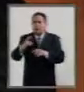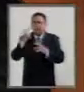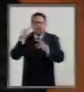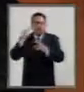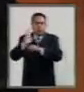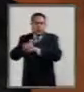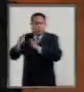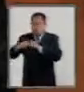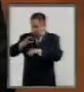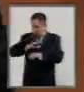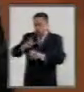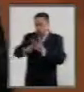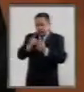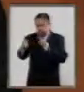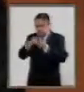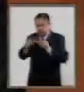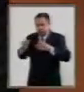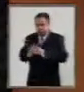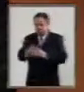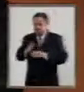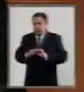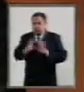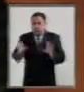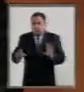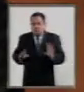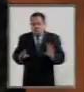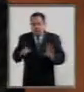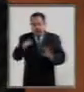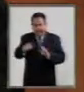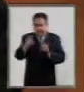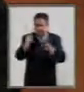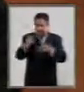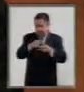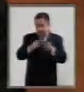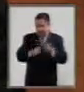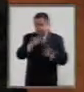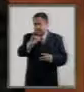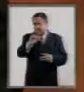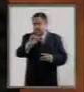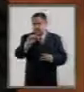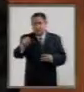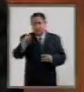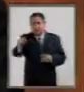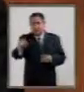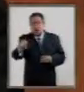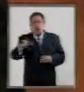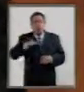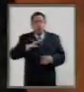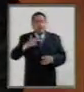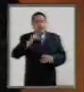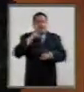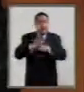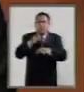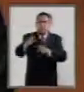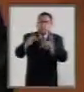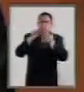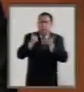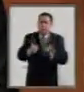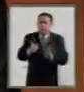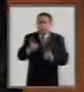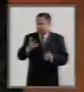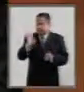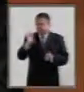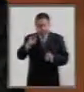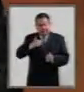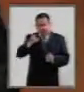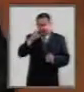lo puede llevar a cabo, pero es muy claro que en ese tema el Instituto Federal de Telecomunicaciones no tiene competencia. Si hay